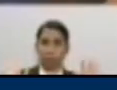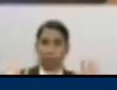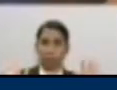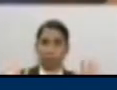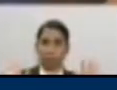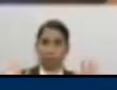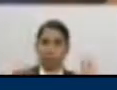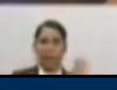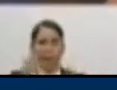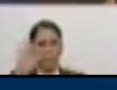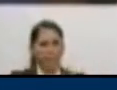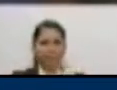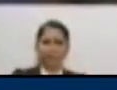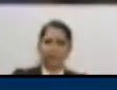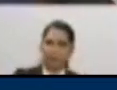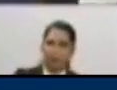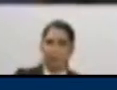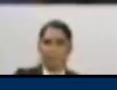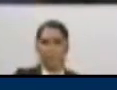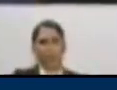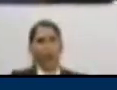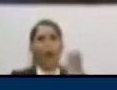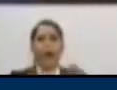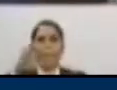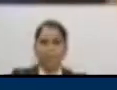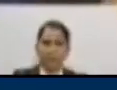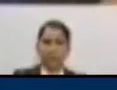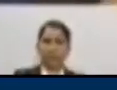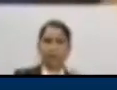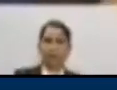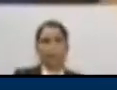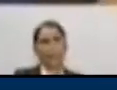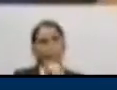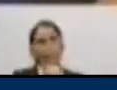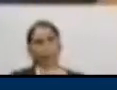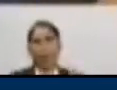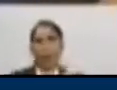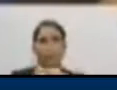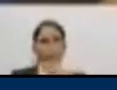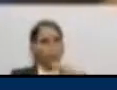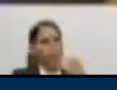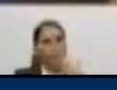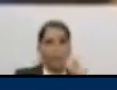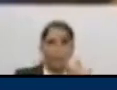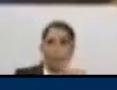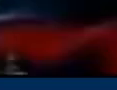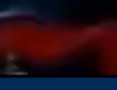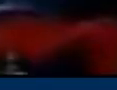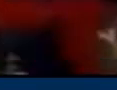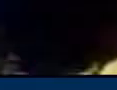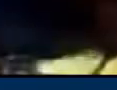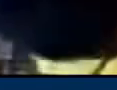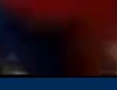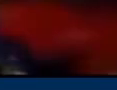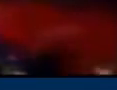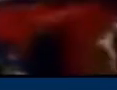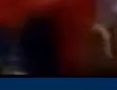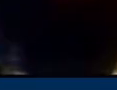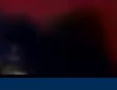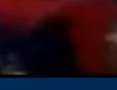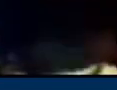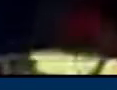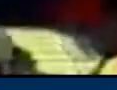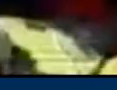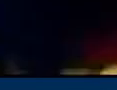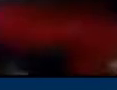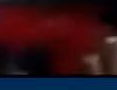tirano en ejercicio a través de una bolsa de comida, por supuesto, va cambiando la acción y empieza ese concepto de sumisión hacia